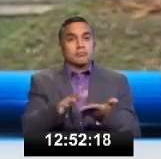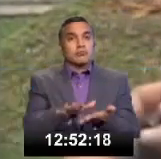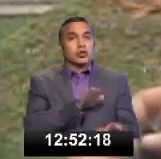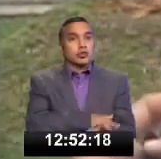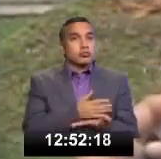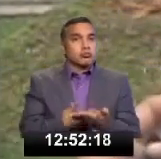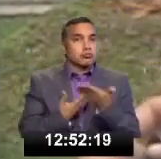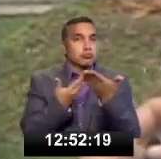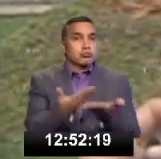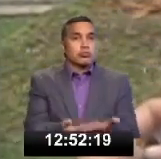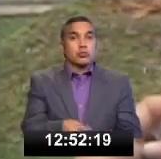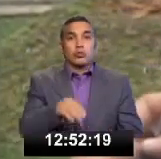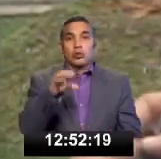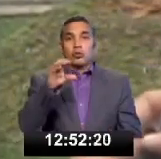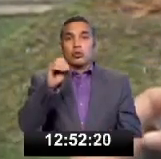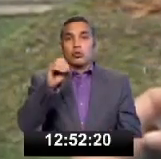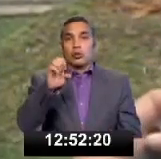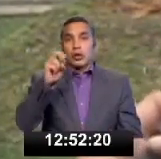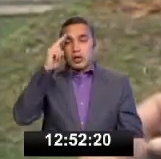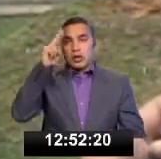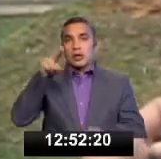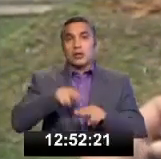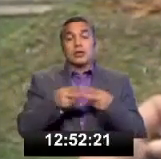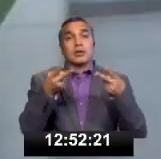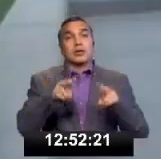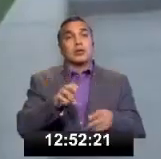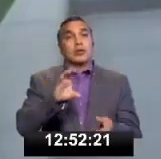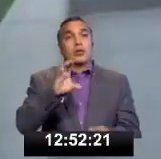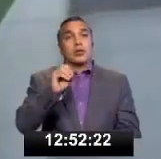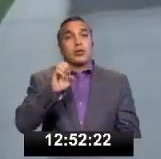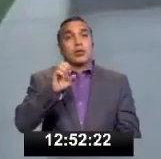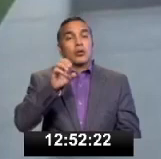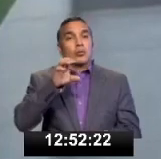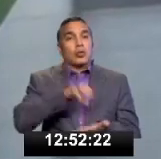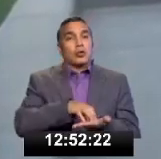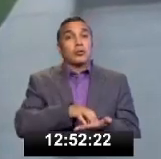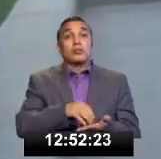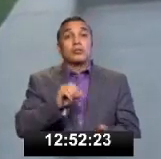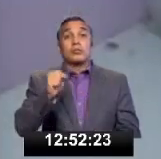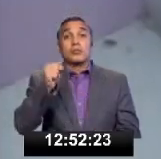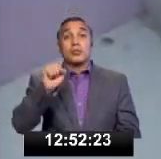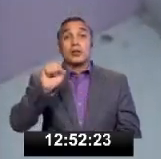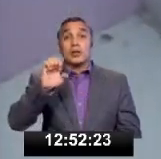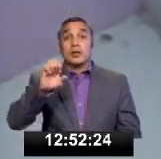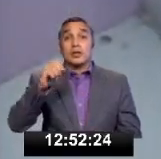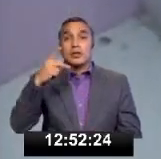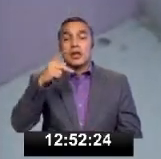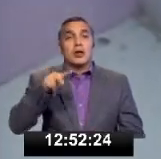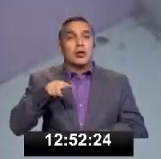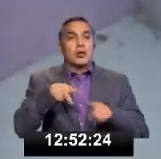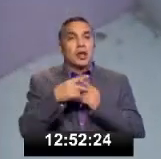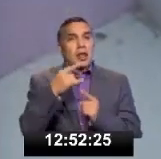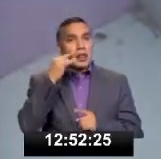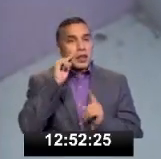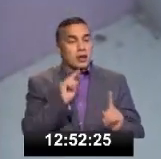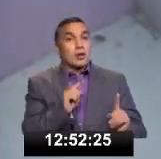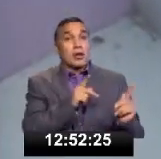proyecto en el COE nacional y por supuesto en el COE provincial. En el SEC empezarán el plan piloto con los más pequeños.